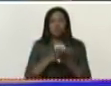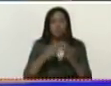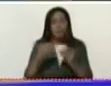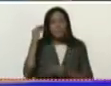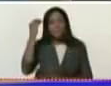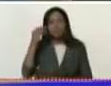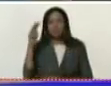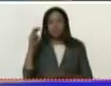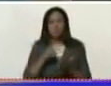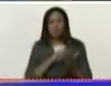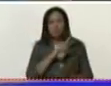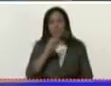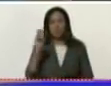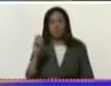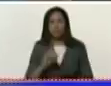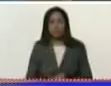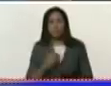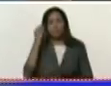2020, pensando en el futuro,